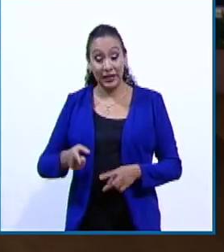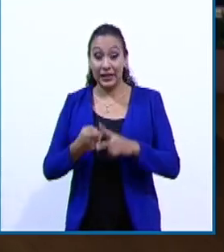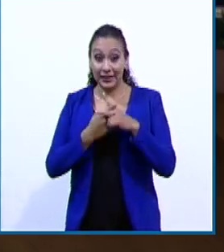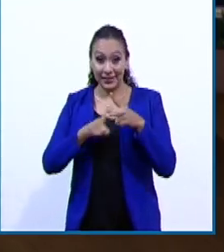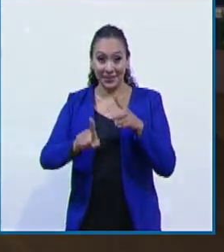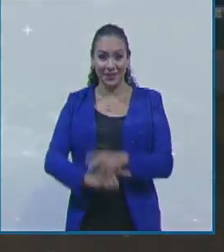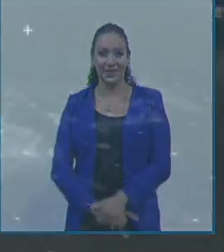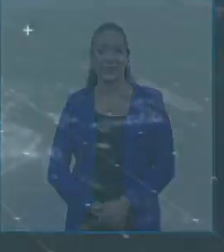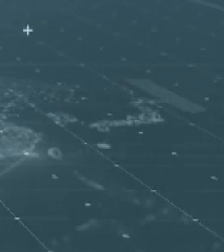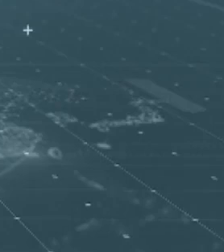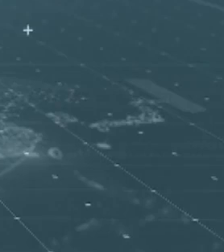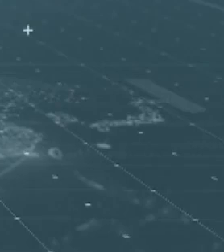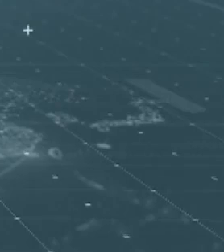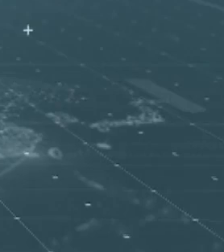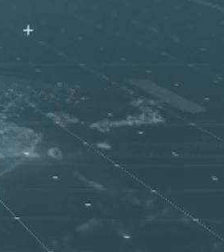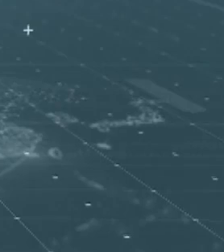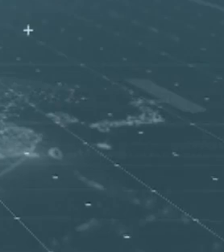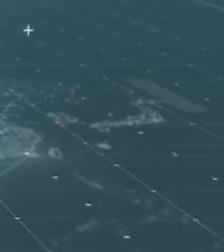iniciamos.